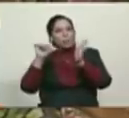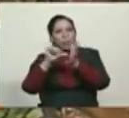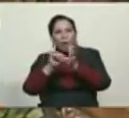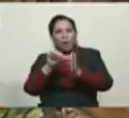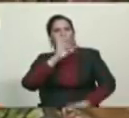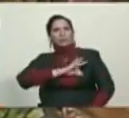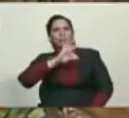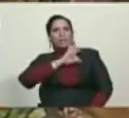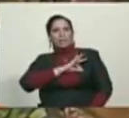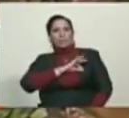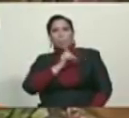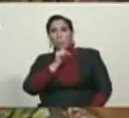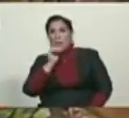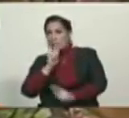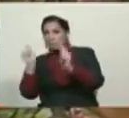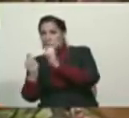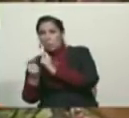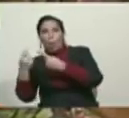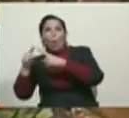ningún lado.